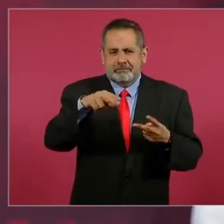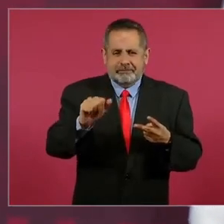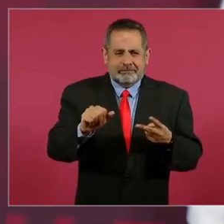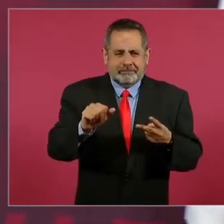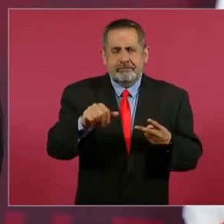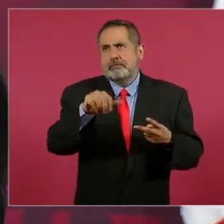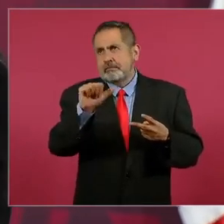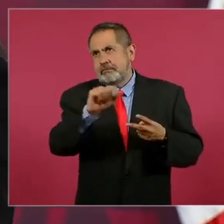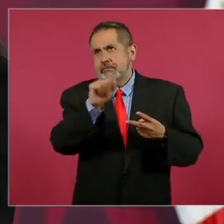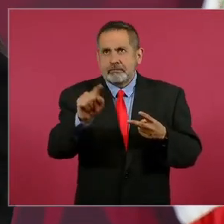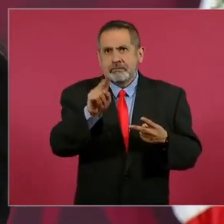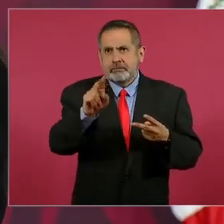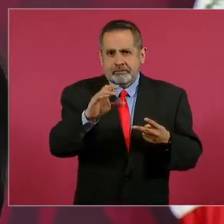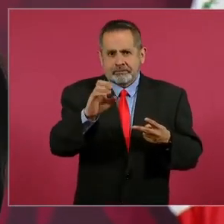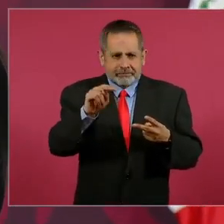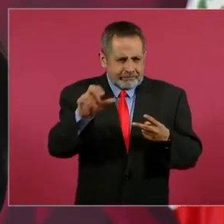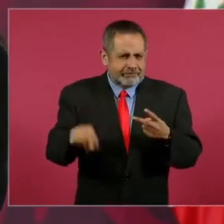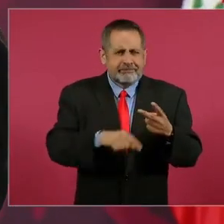Azucena,